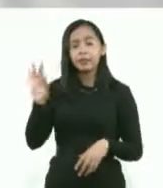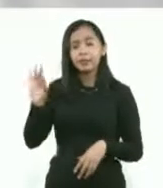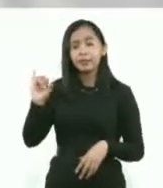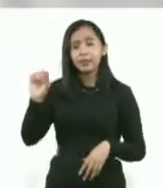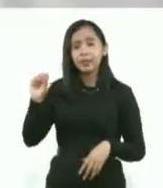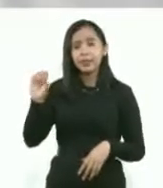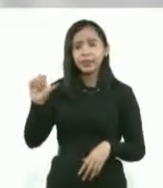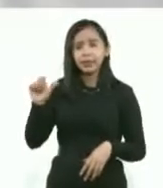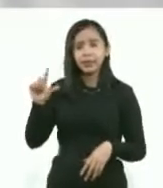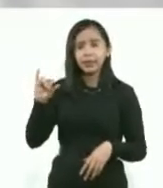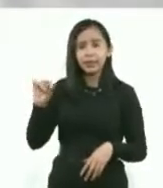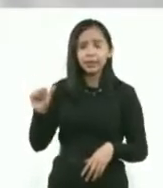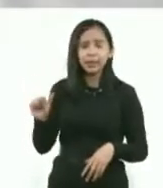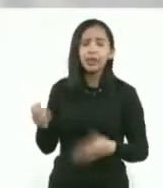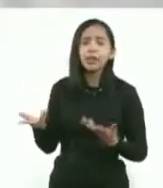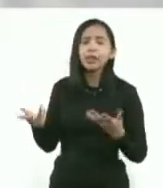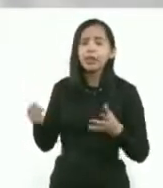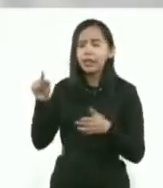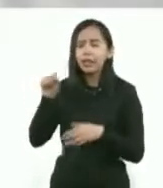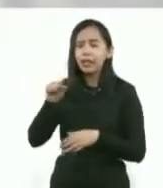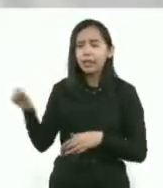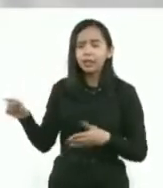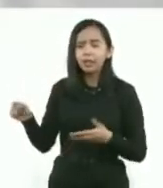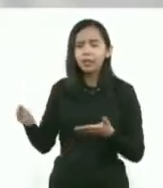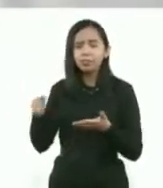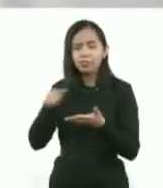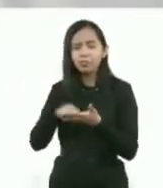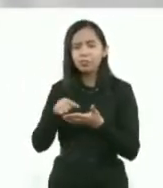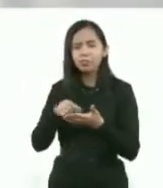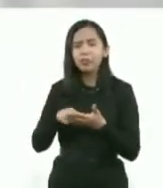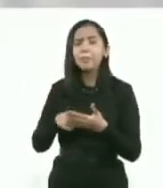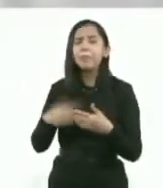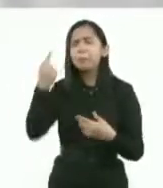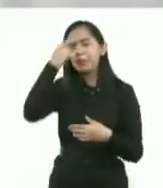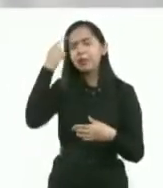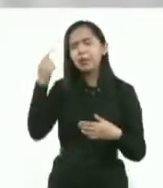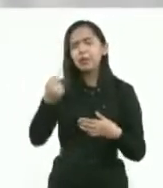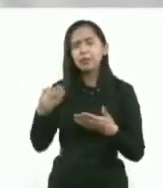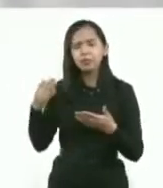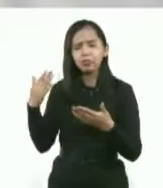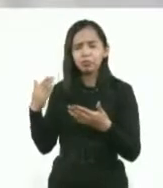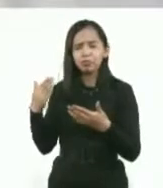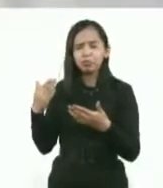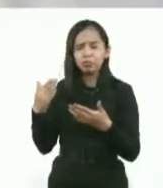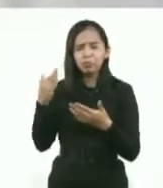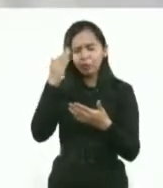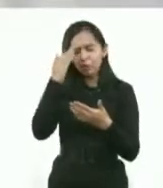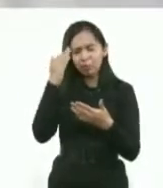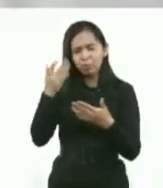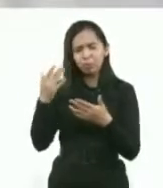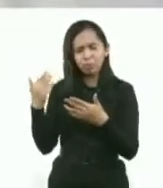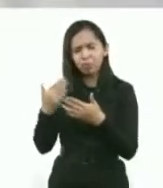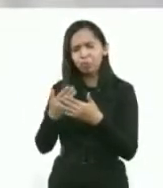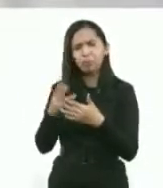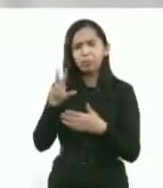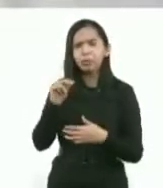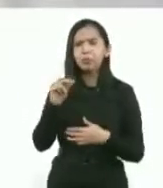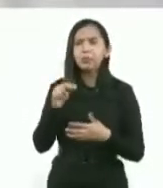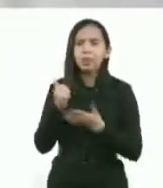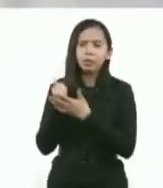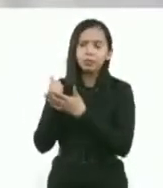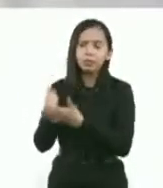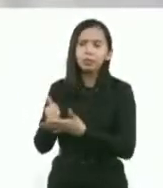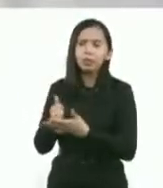que no tengan que esperar a que venga todo el procedimiento del juicio, sino si se tiene garantizado a través del registro público de la